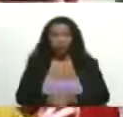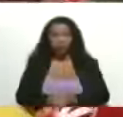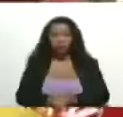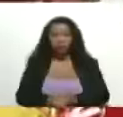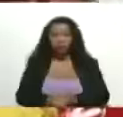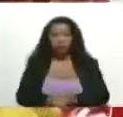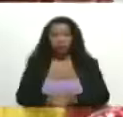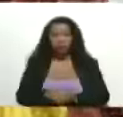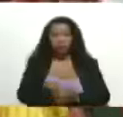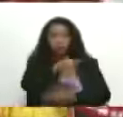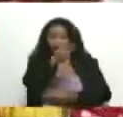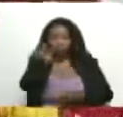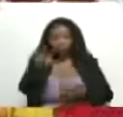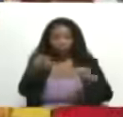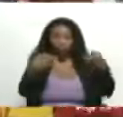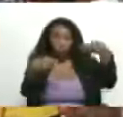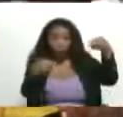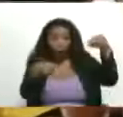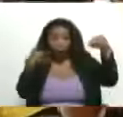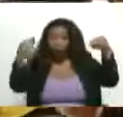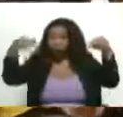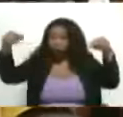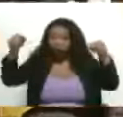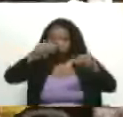¿Trajeron papel y lápiz?